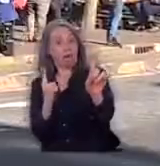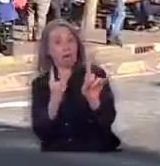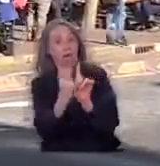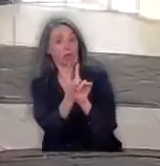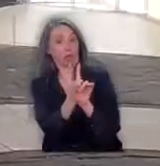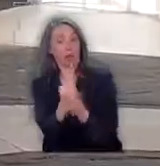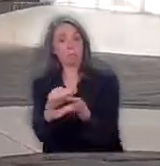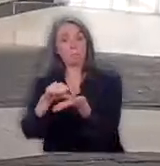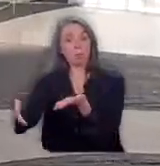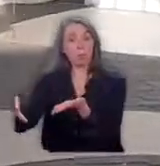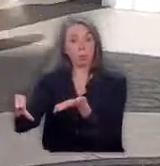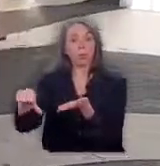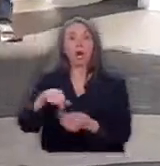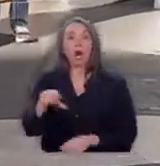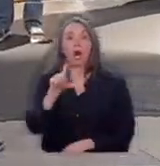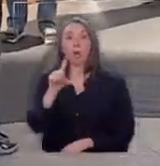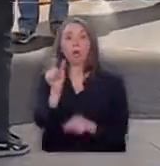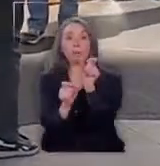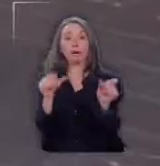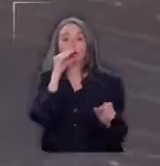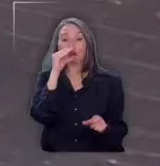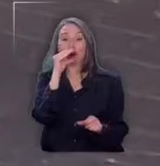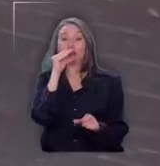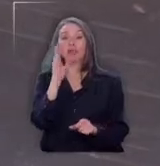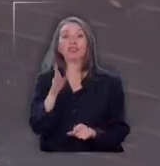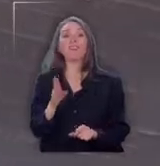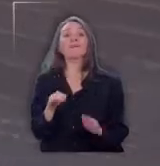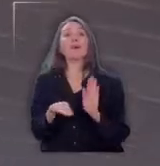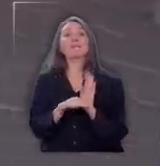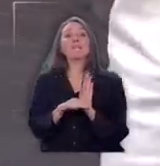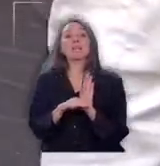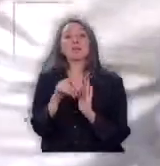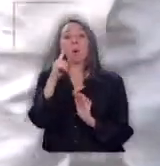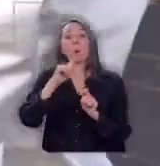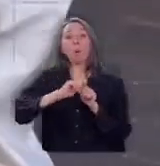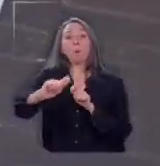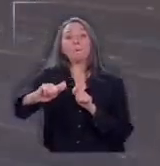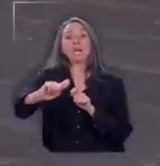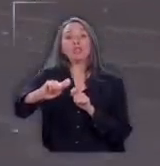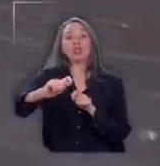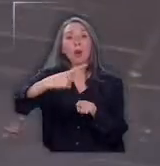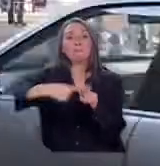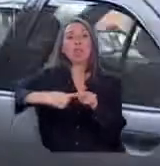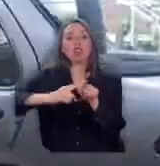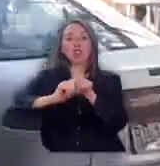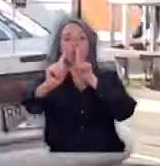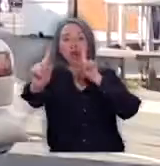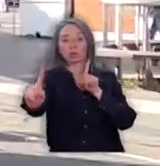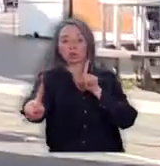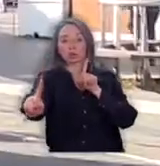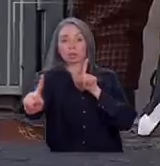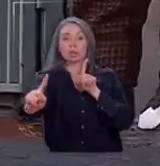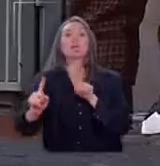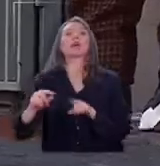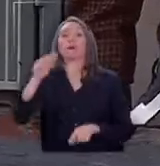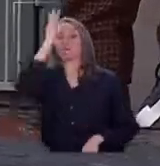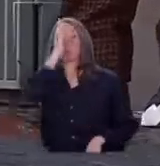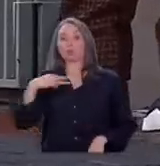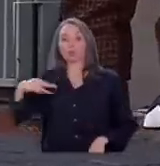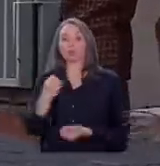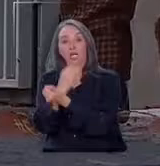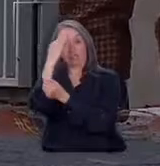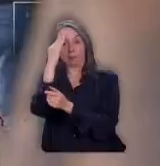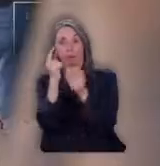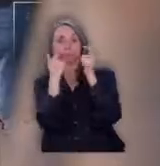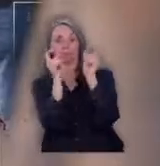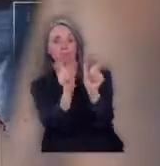social desde este lunes los penquistas deberán mantener al menos 1 metro y medio de distancia hay supervisión municipal y de carabineros y